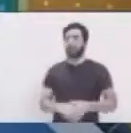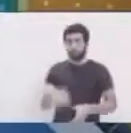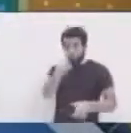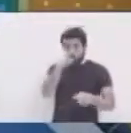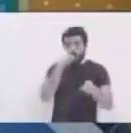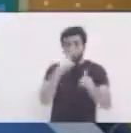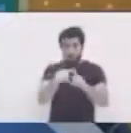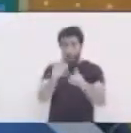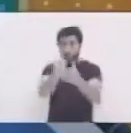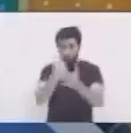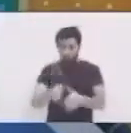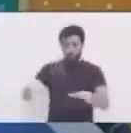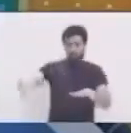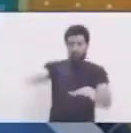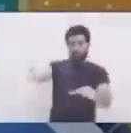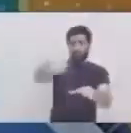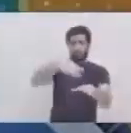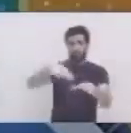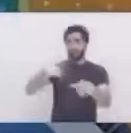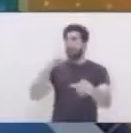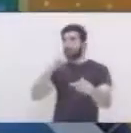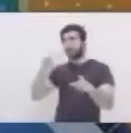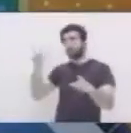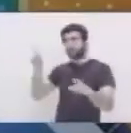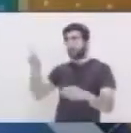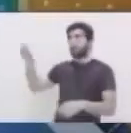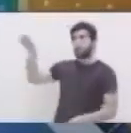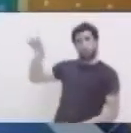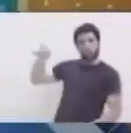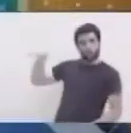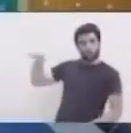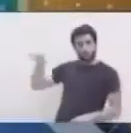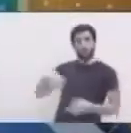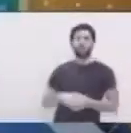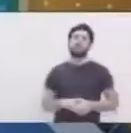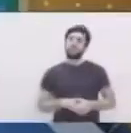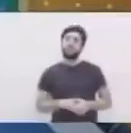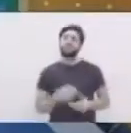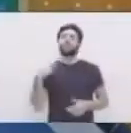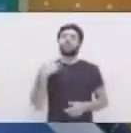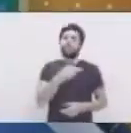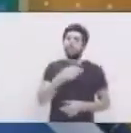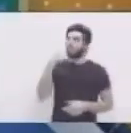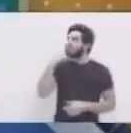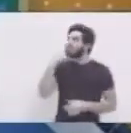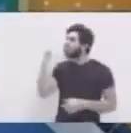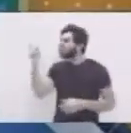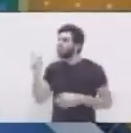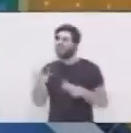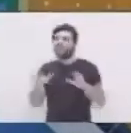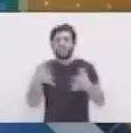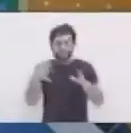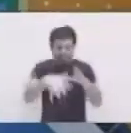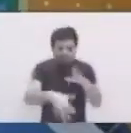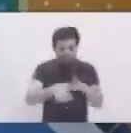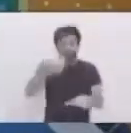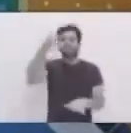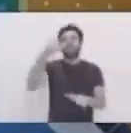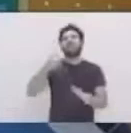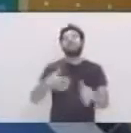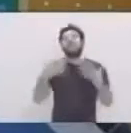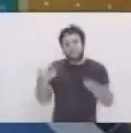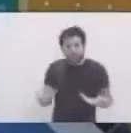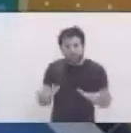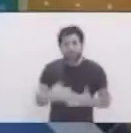mágicos. Luna, vamos a ver qué encontramos en esta bolsa mágica. Vamos a ver,